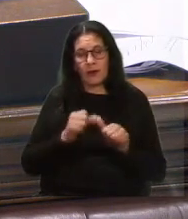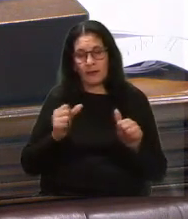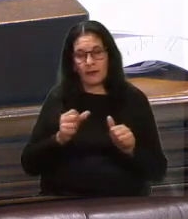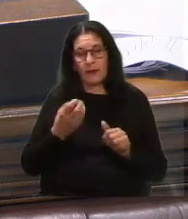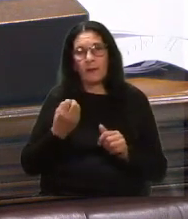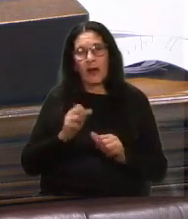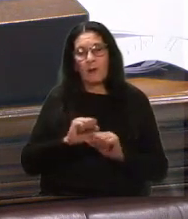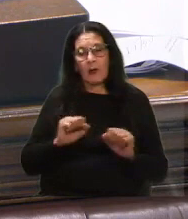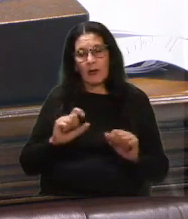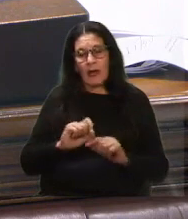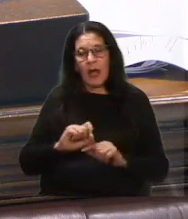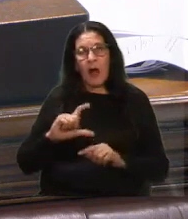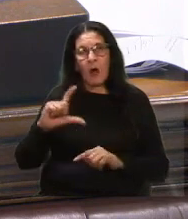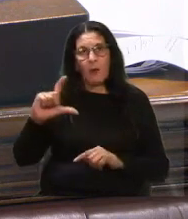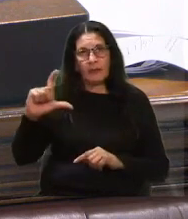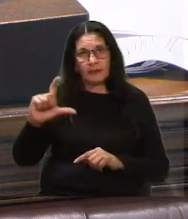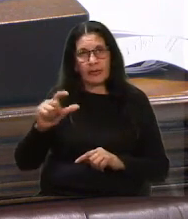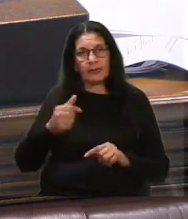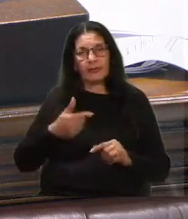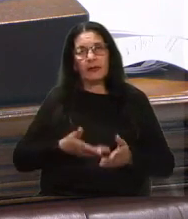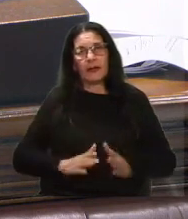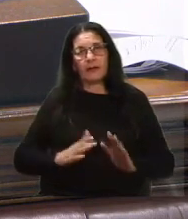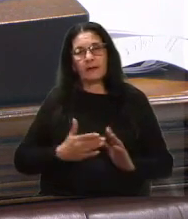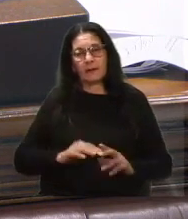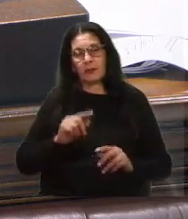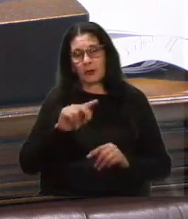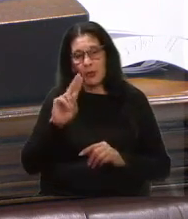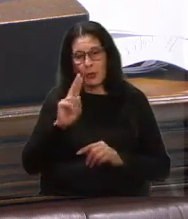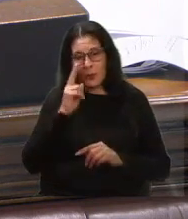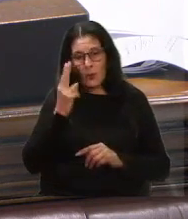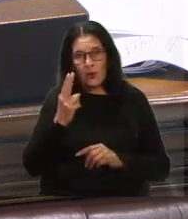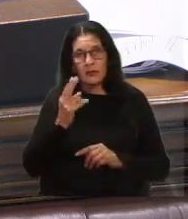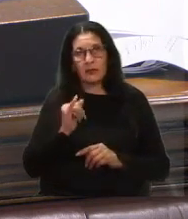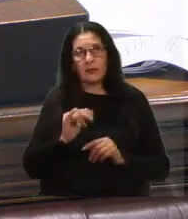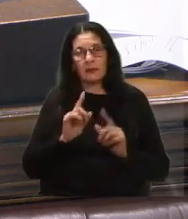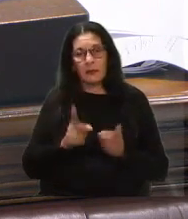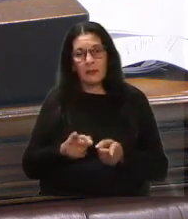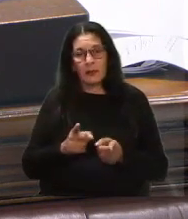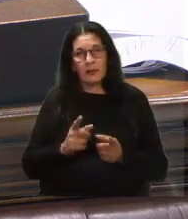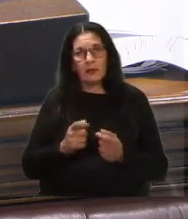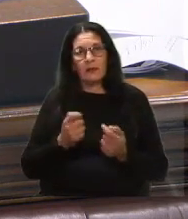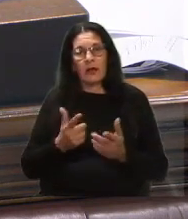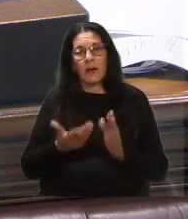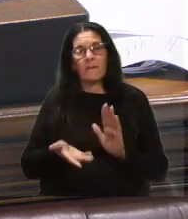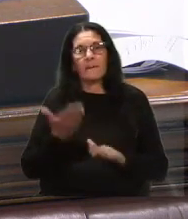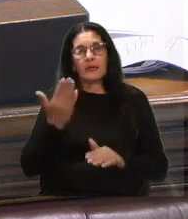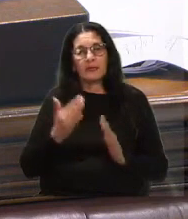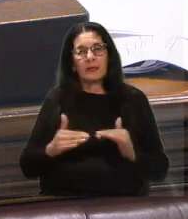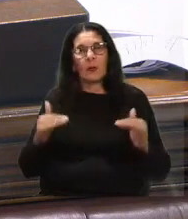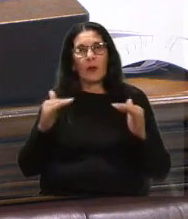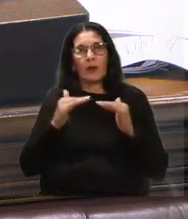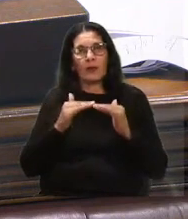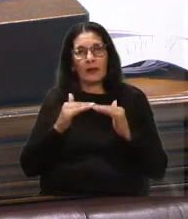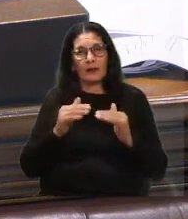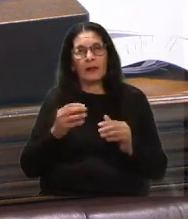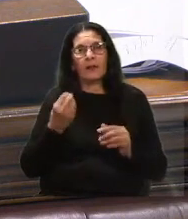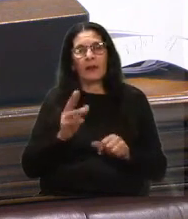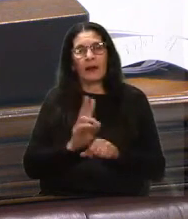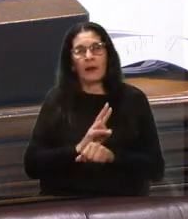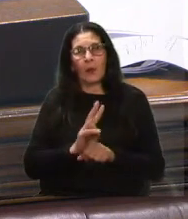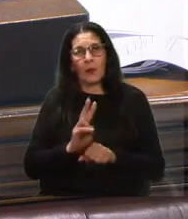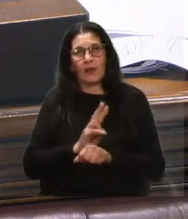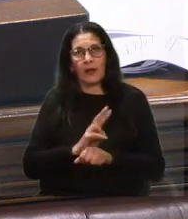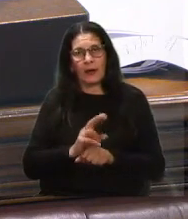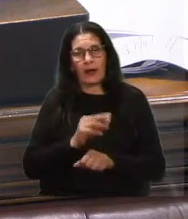procurar el crecimiento en la curva de nacimientos de Uruguay y también generar mayor igualdad a la hora de los